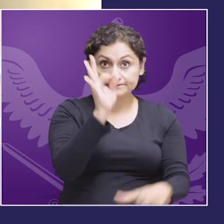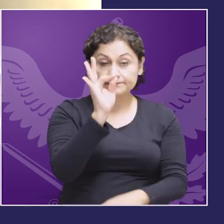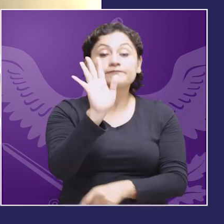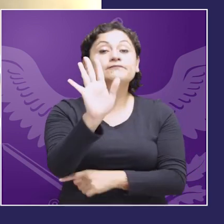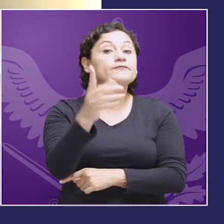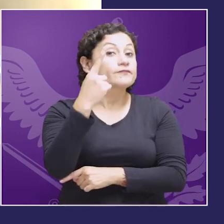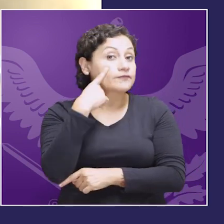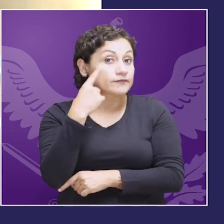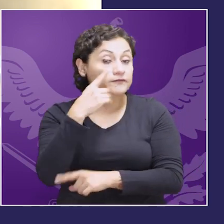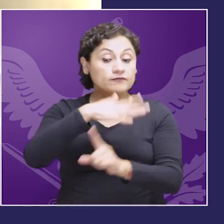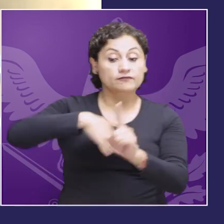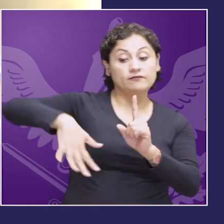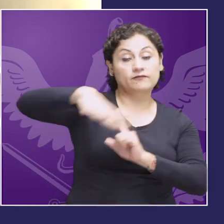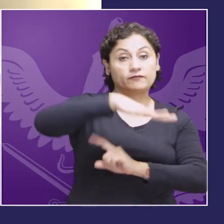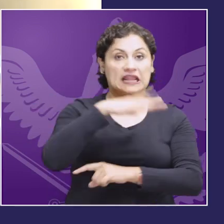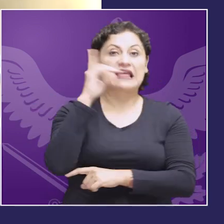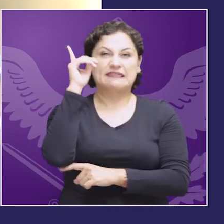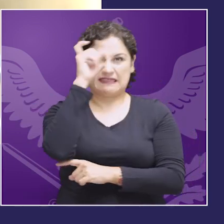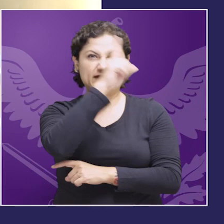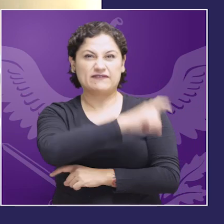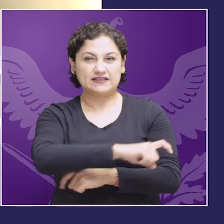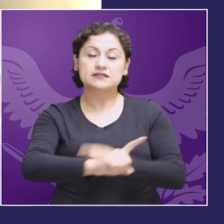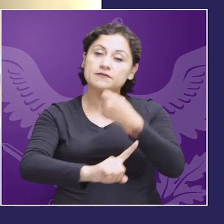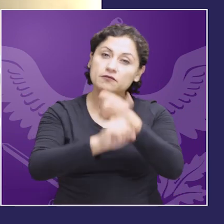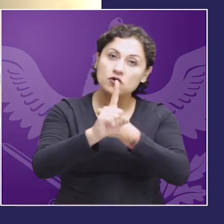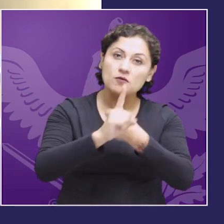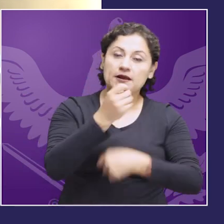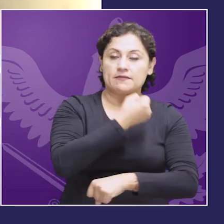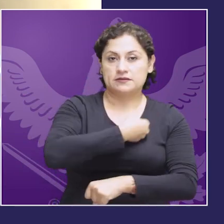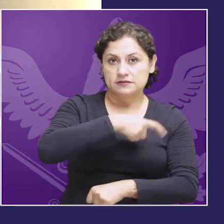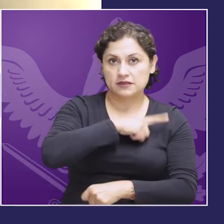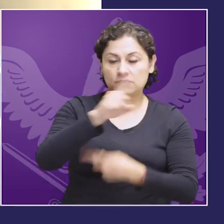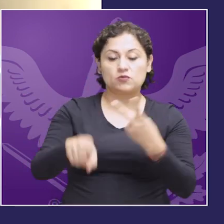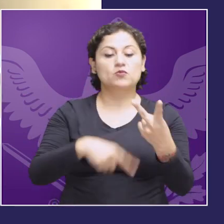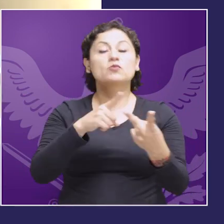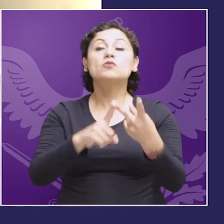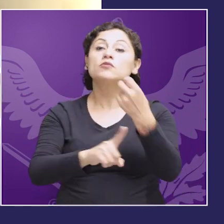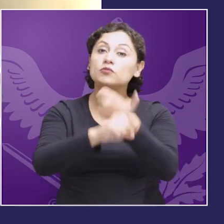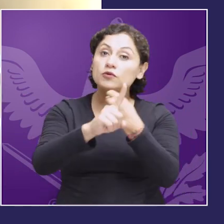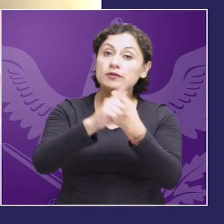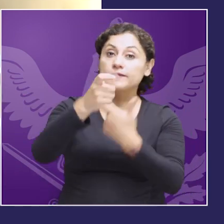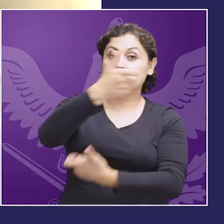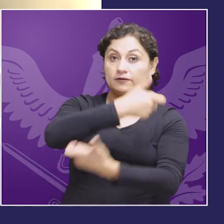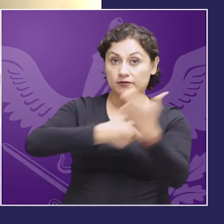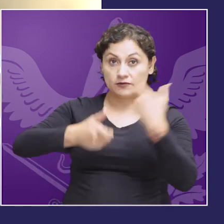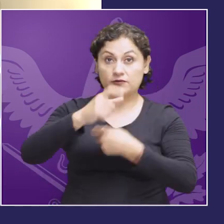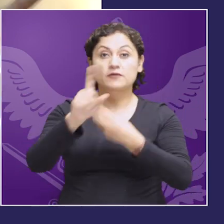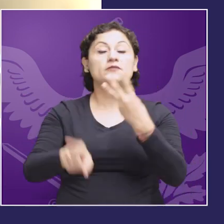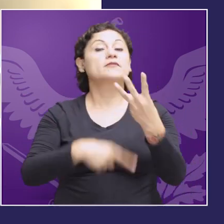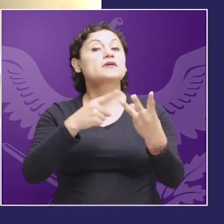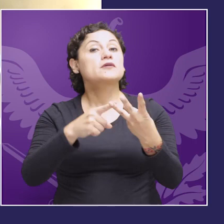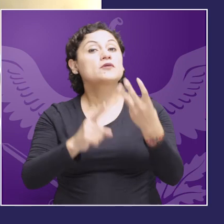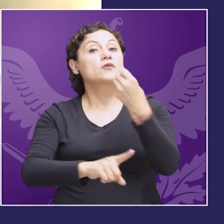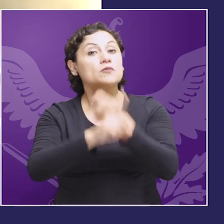elementos. Tenemos un contexto muy complicado de una crisis de salud, una crisis económica,